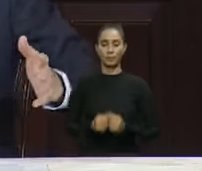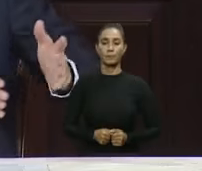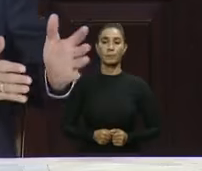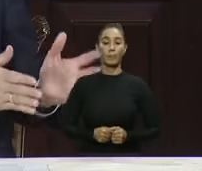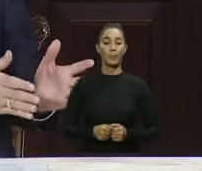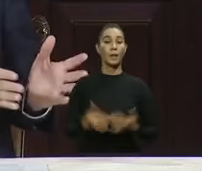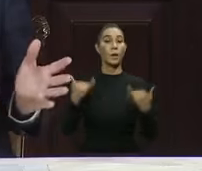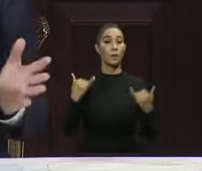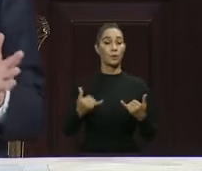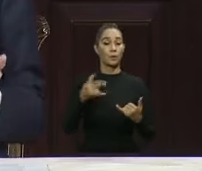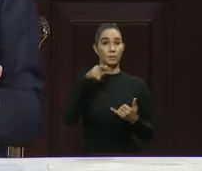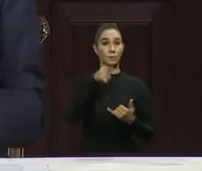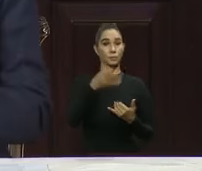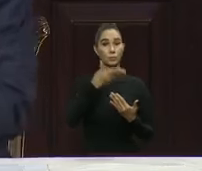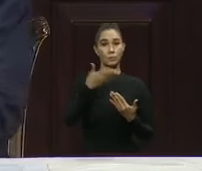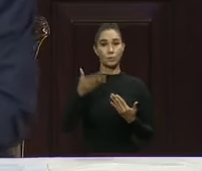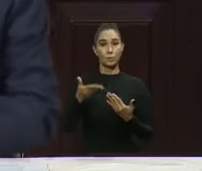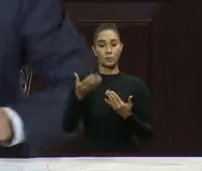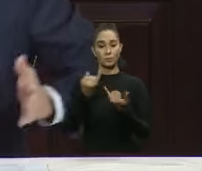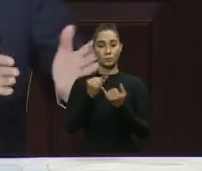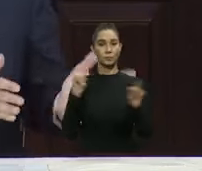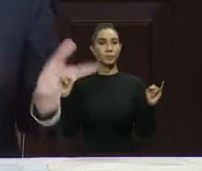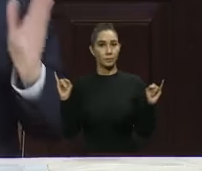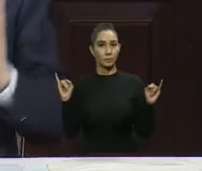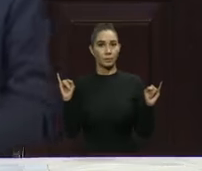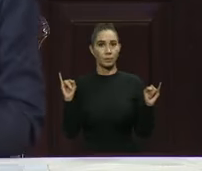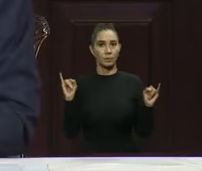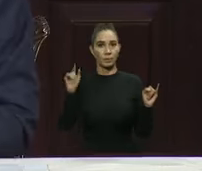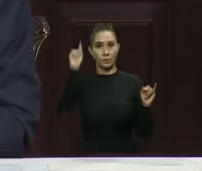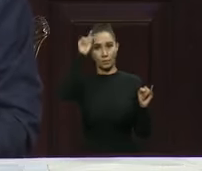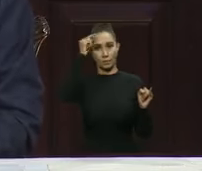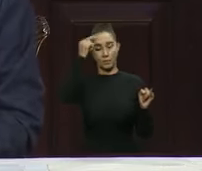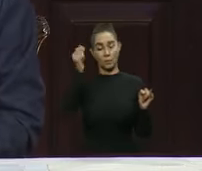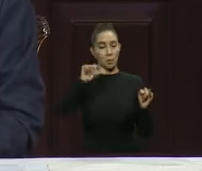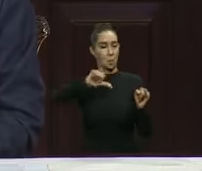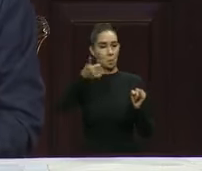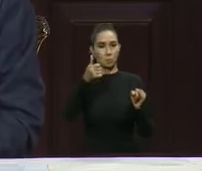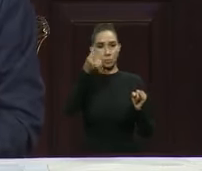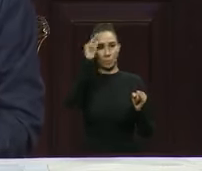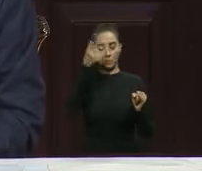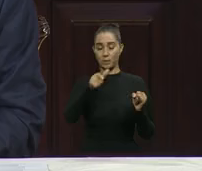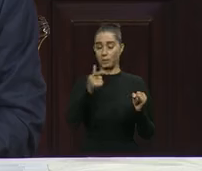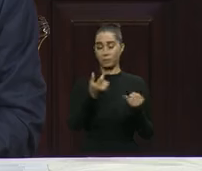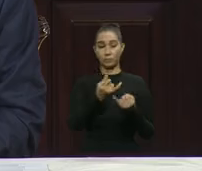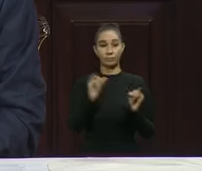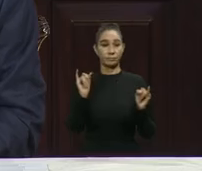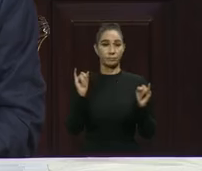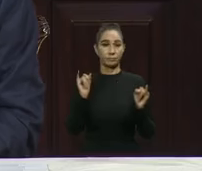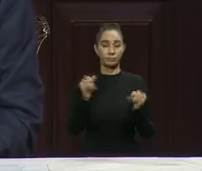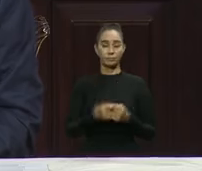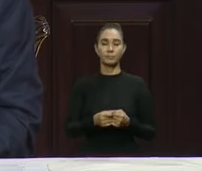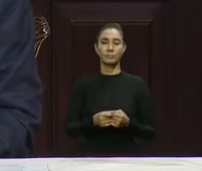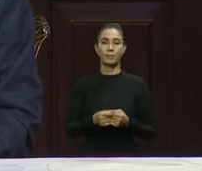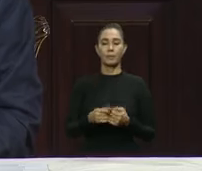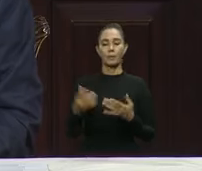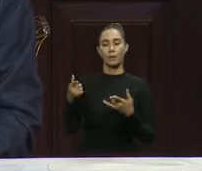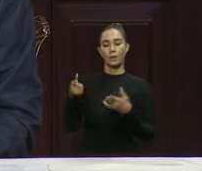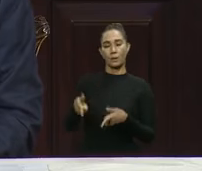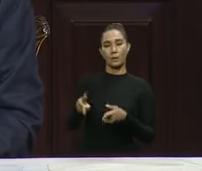Ahora, estas son variables que son independientes a esto o a cualquier gobierno que está actualmente. En la reunión que